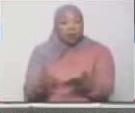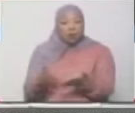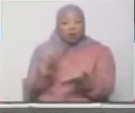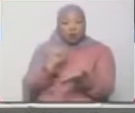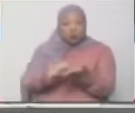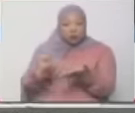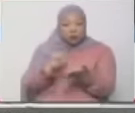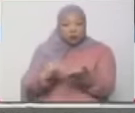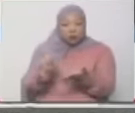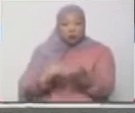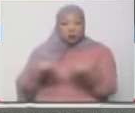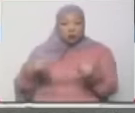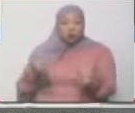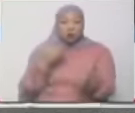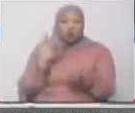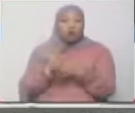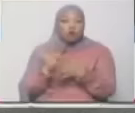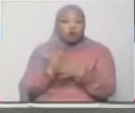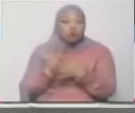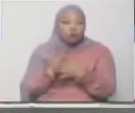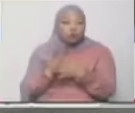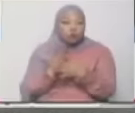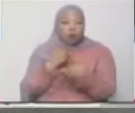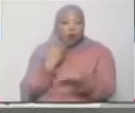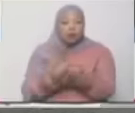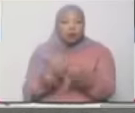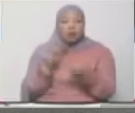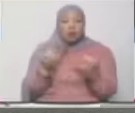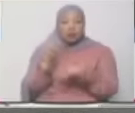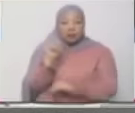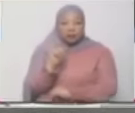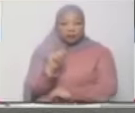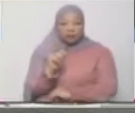caliente surgiendo en función del plan de las 7T.